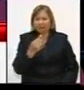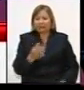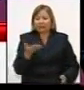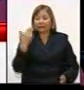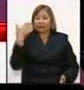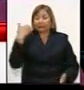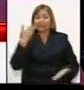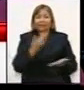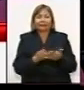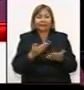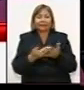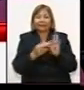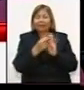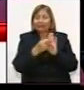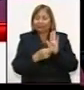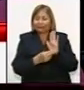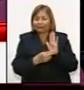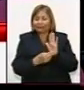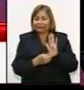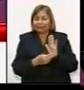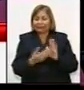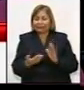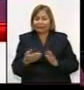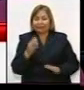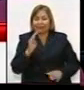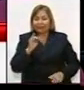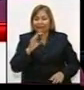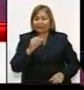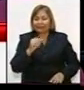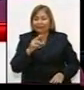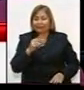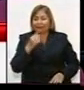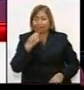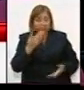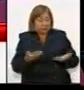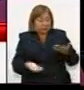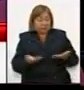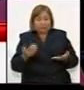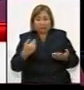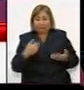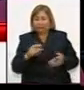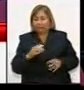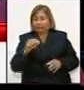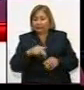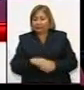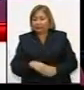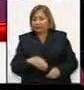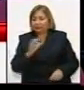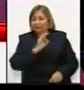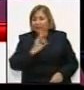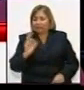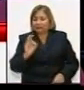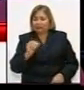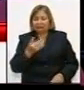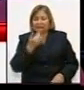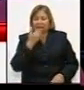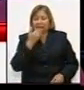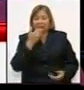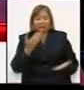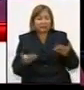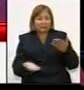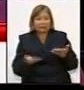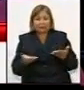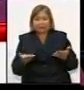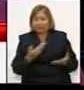se planteaba y el Ejecutivo planteaba que haya bicameralidad, se llegue a decir, bueno, pero que no se reelijan. Ni siquiera los que están en el